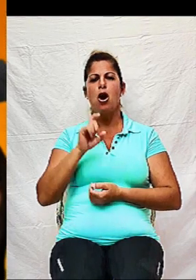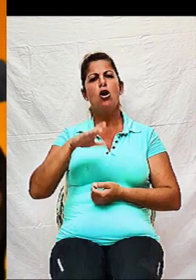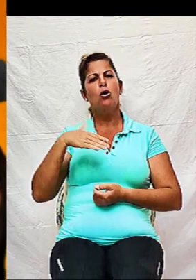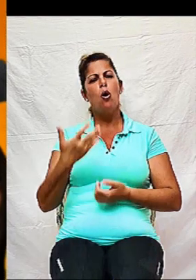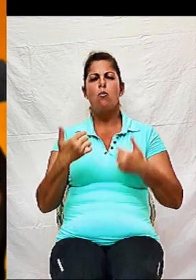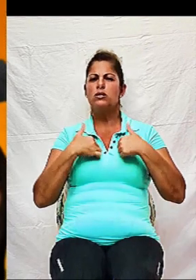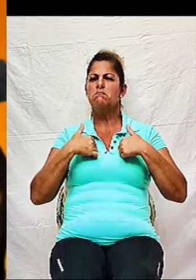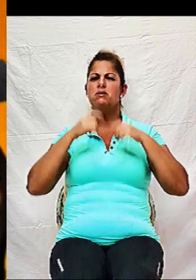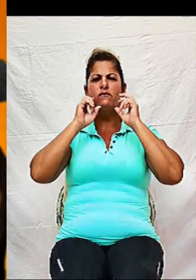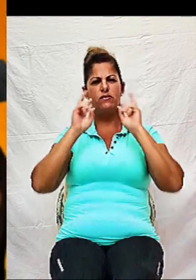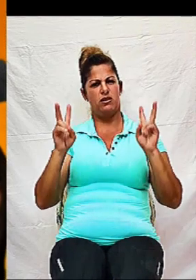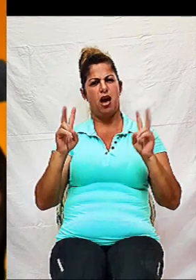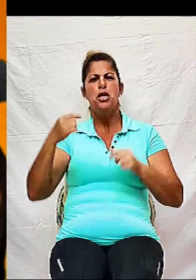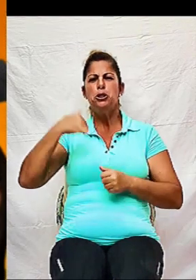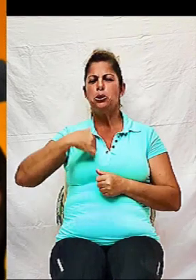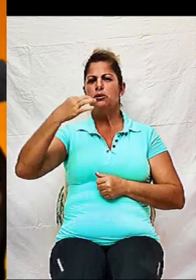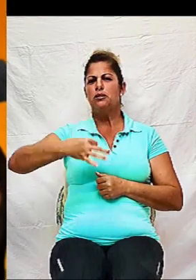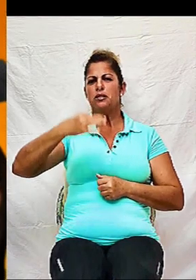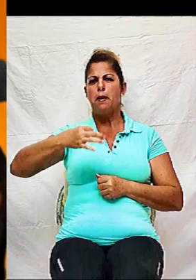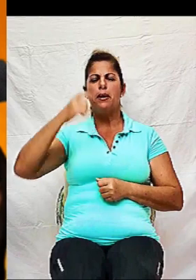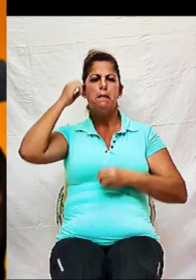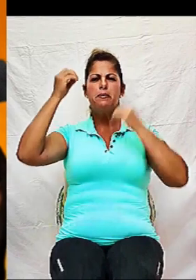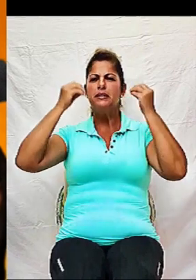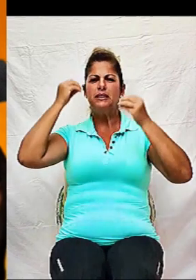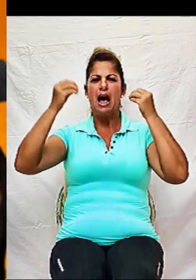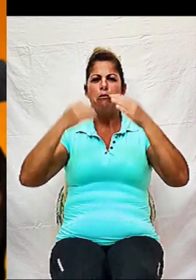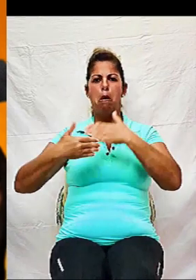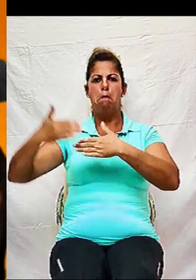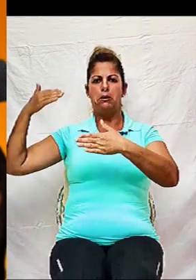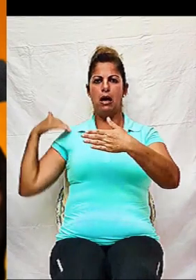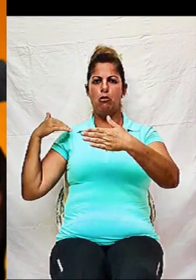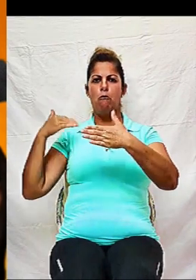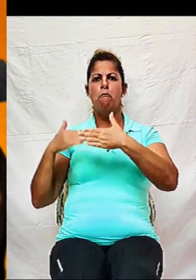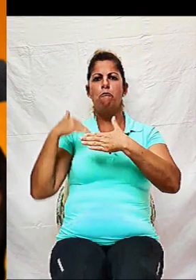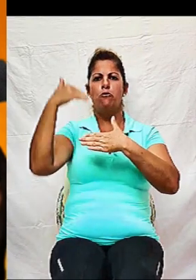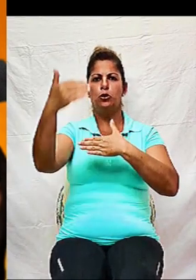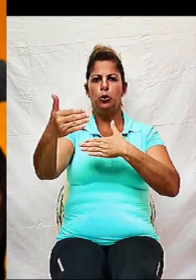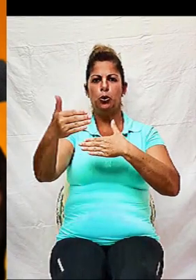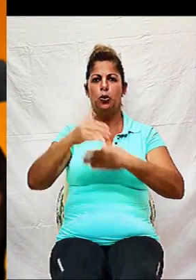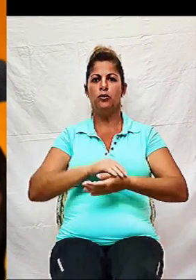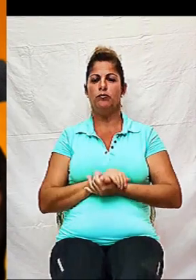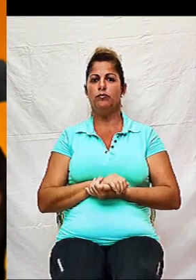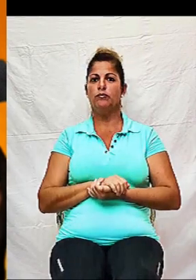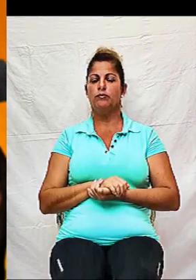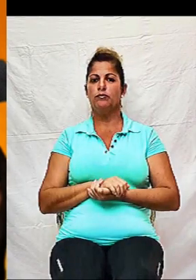¿Cómo es mi vida cuando vivo pensando entre el pasado y el futuro?